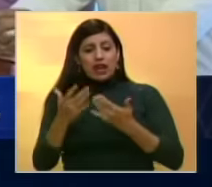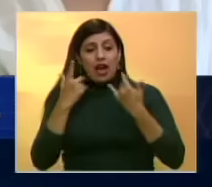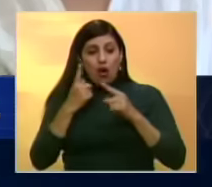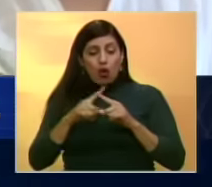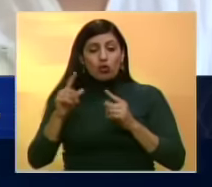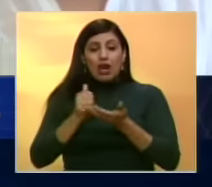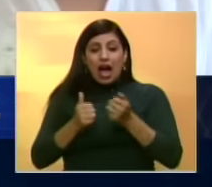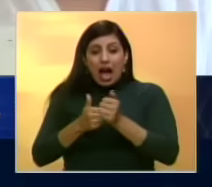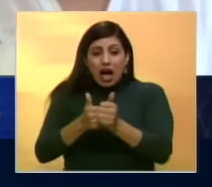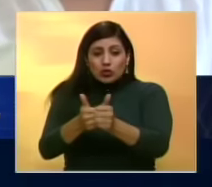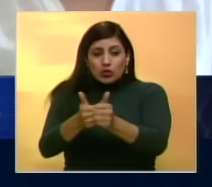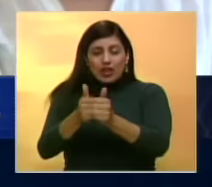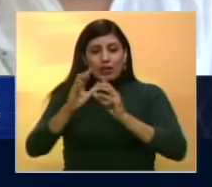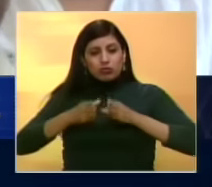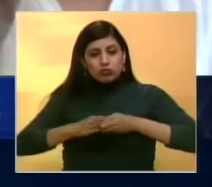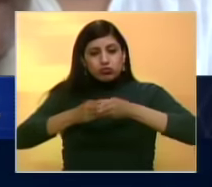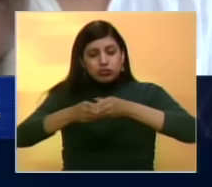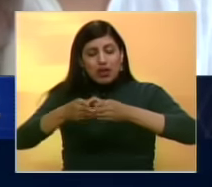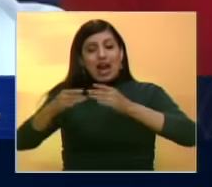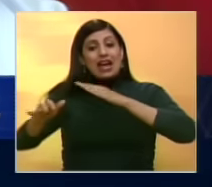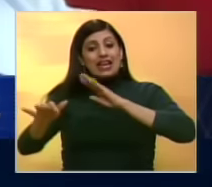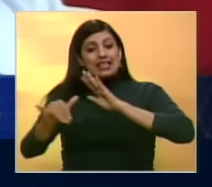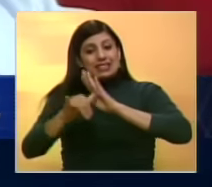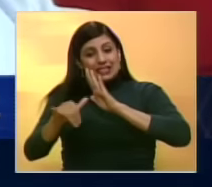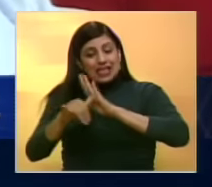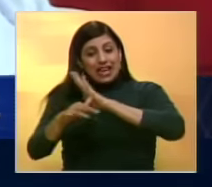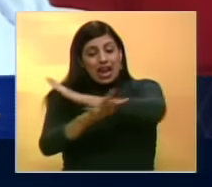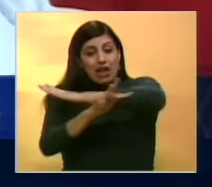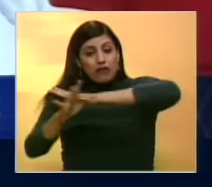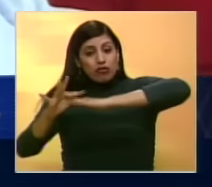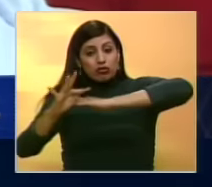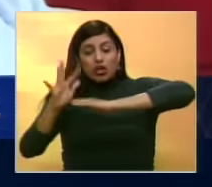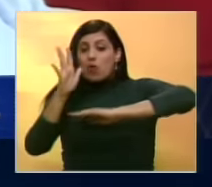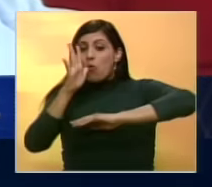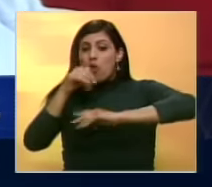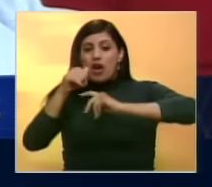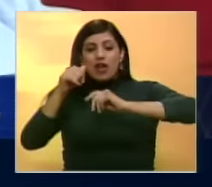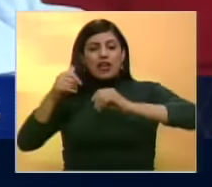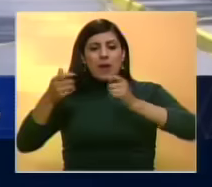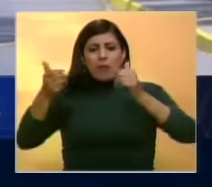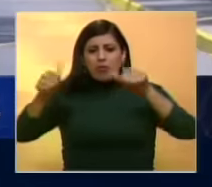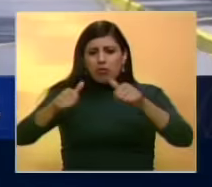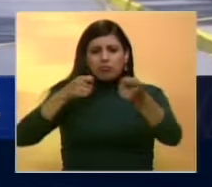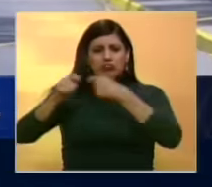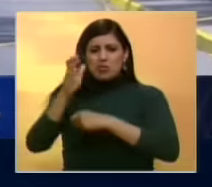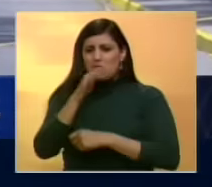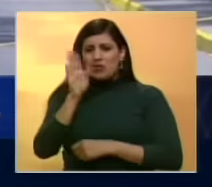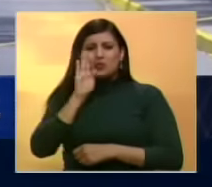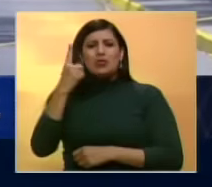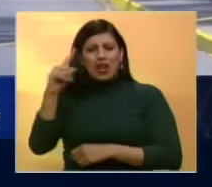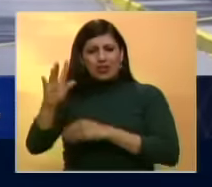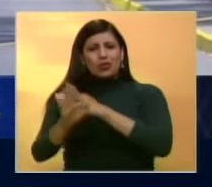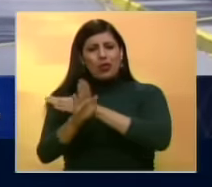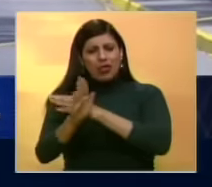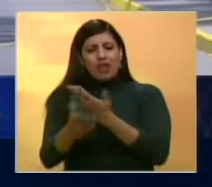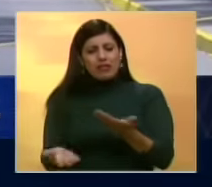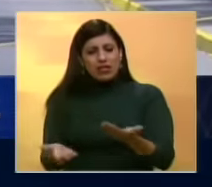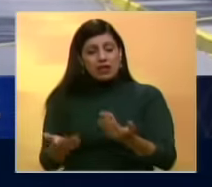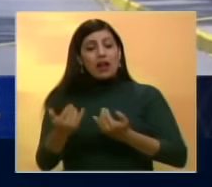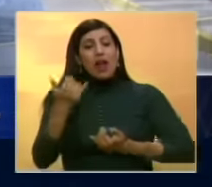auxiliares de aduana que en la frontera pese a los controles no se disminuyó el contrabando de extracción también denunciaron los